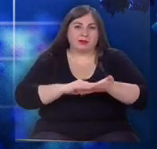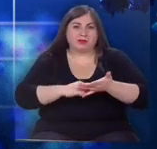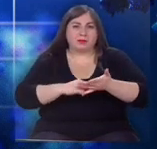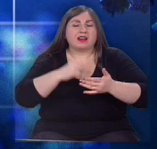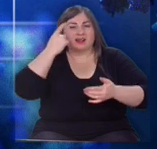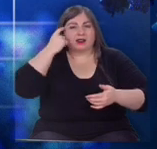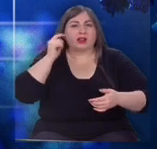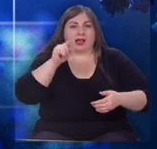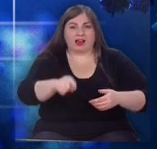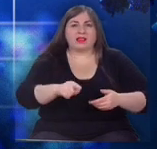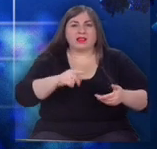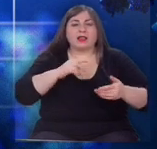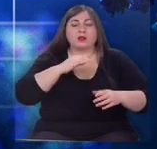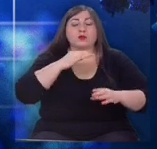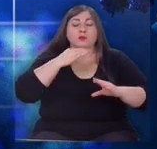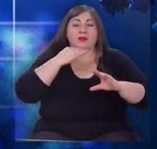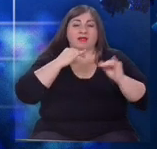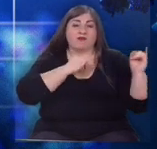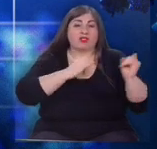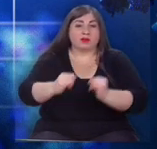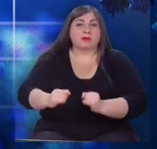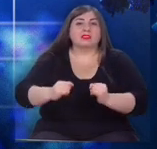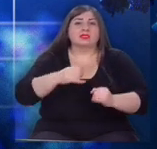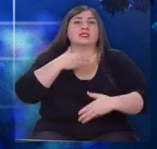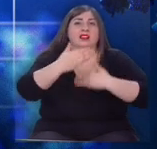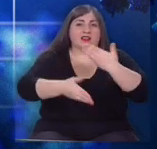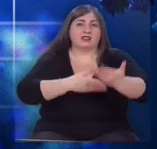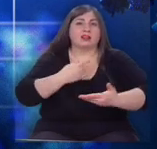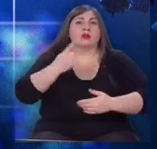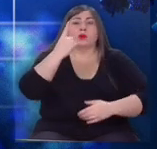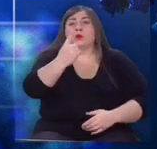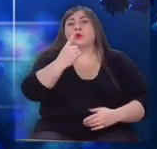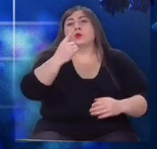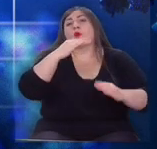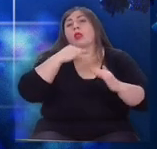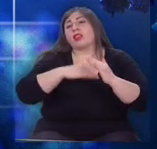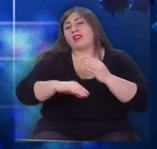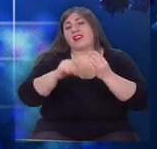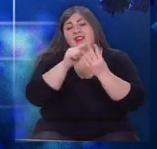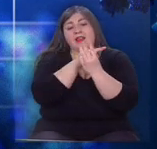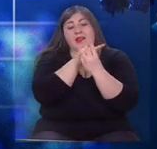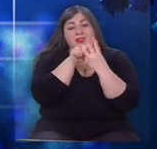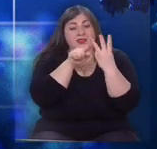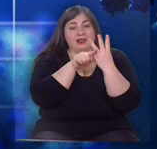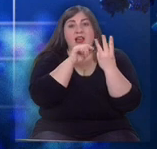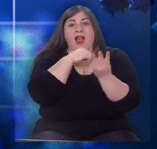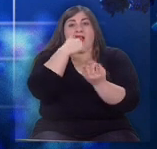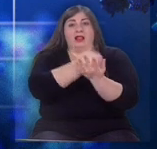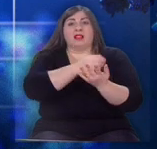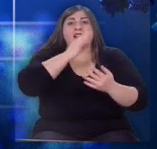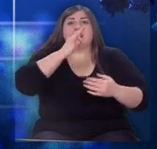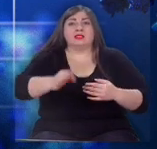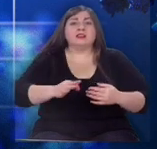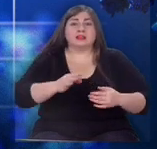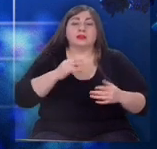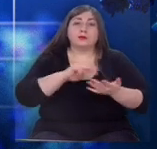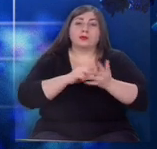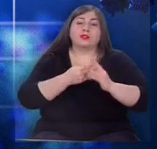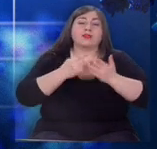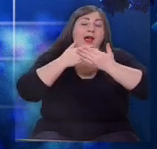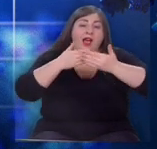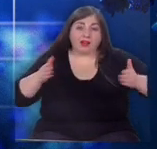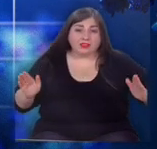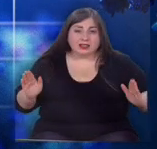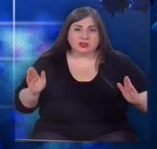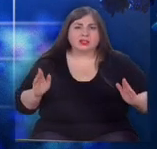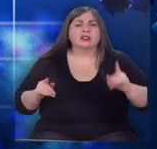creo que ahí hay un mensaje que se está entregando que debiera ser analizado. Uno de cada tres está señalando esto en una pregunta que es abierta.